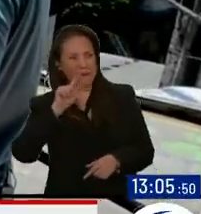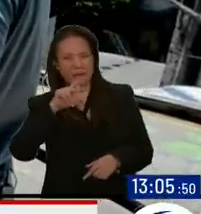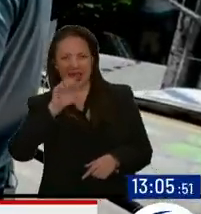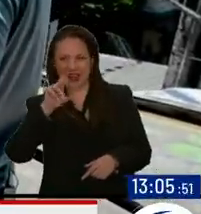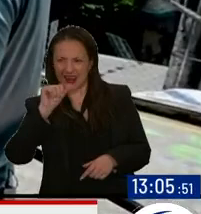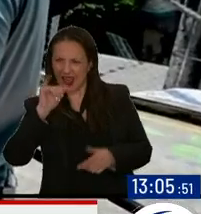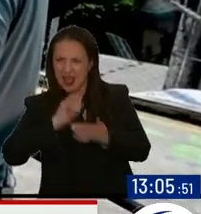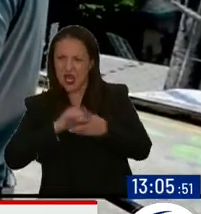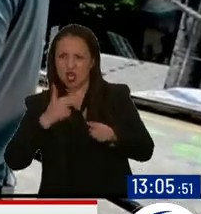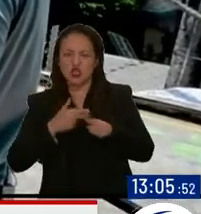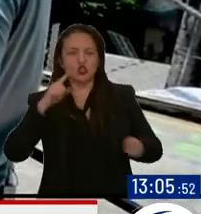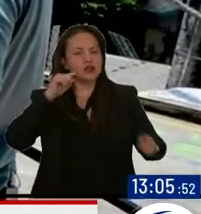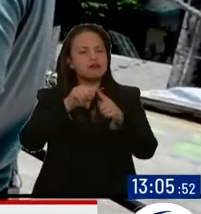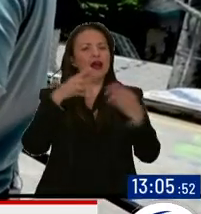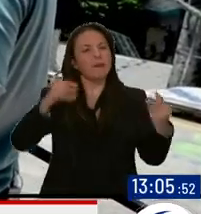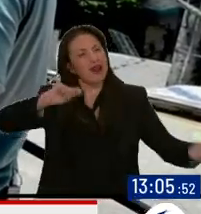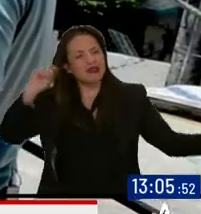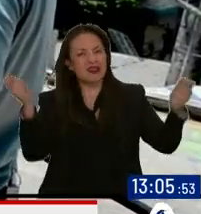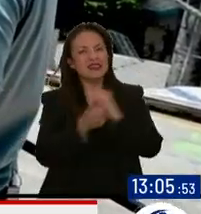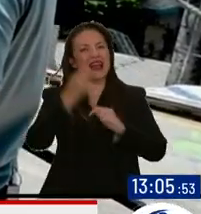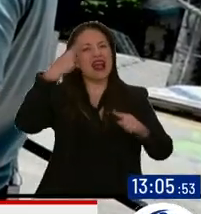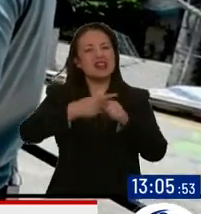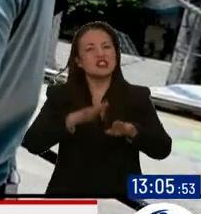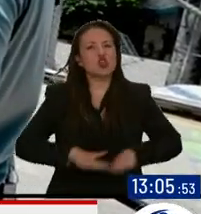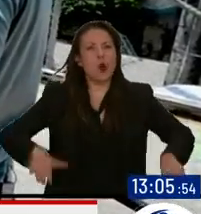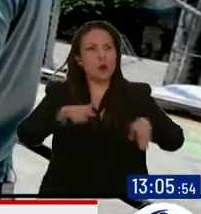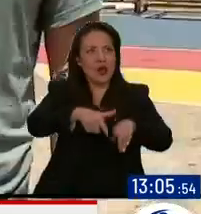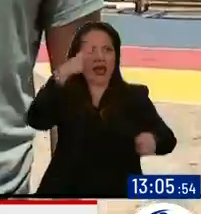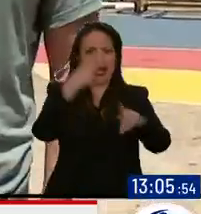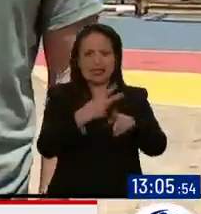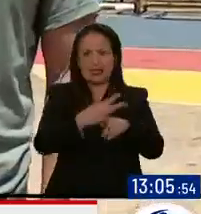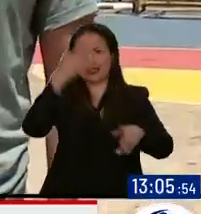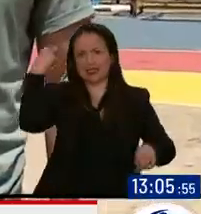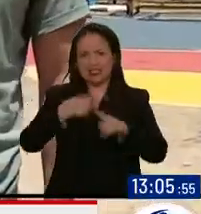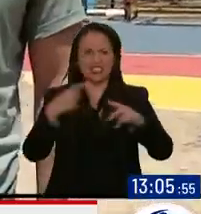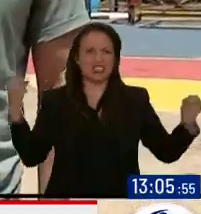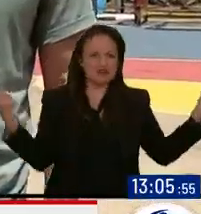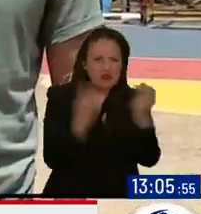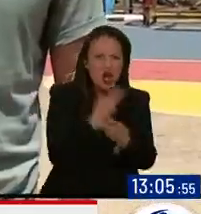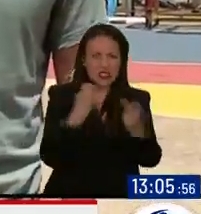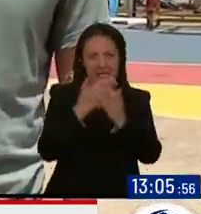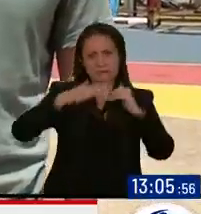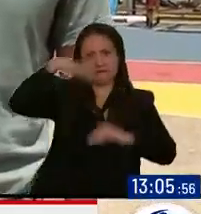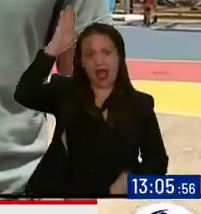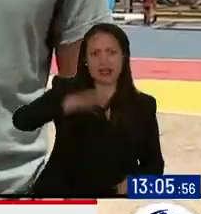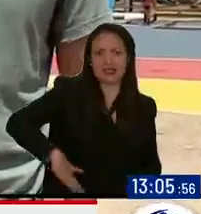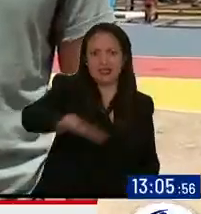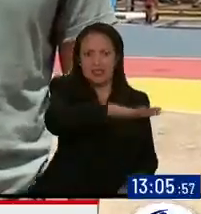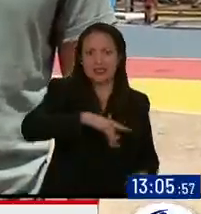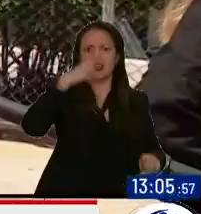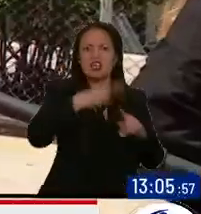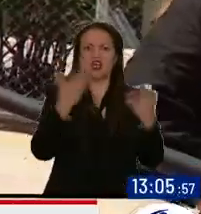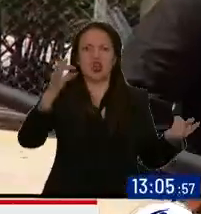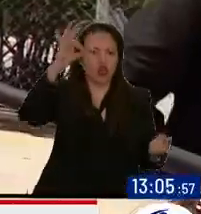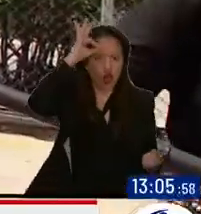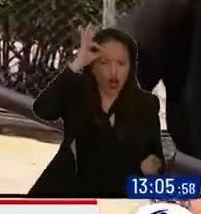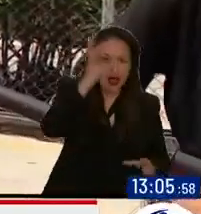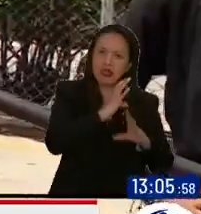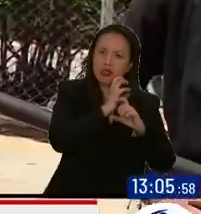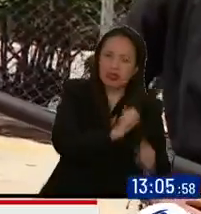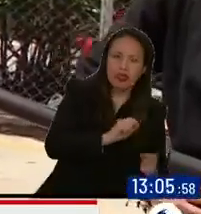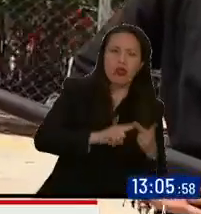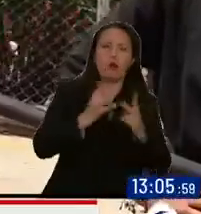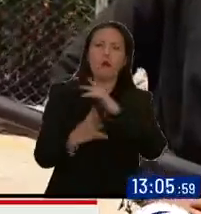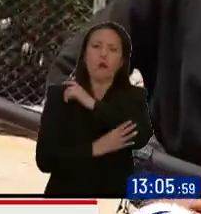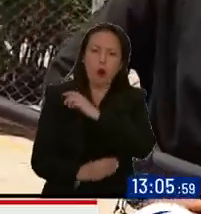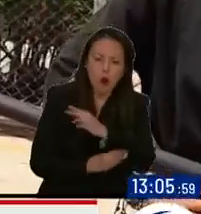para transformar la realidad de lo que era la comuna más violenta de Pereira, una claro. comuna con muchos problemas de drogadicción, de